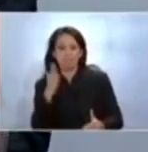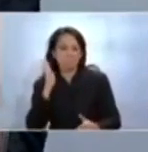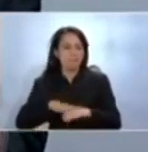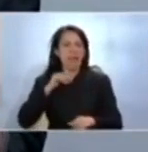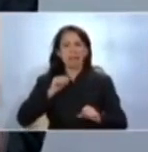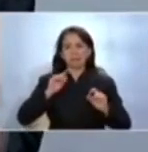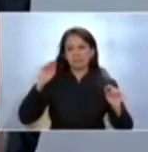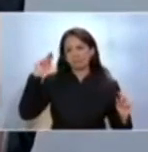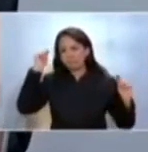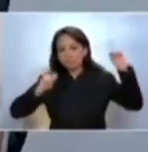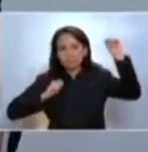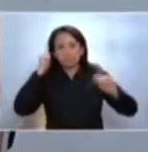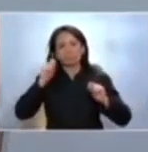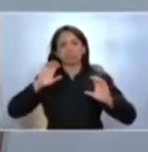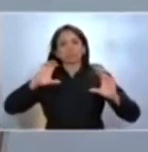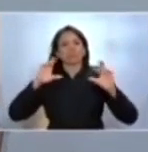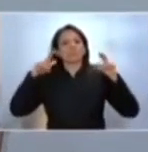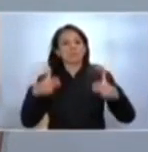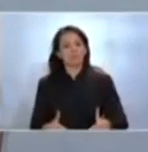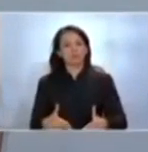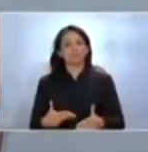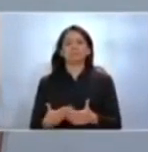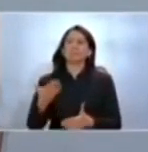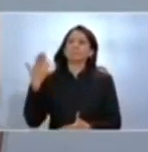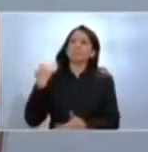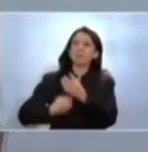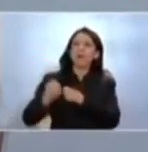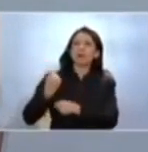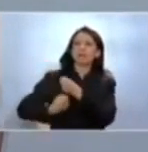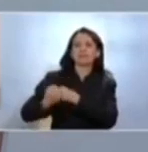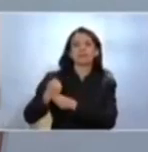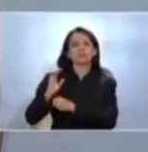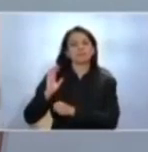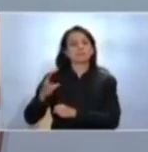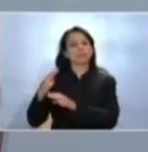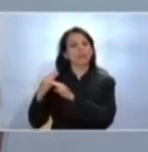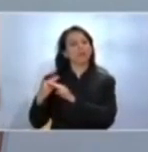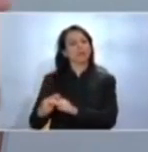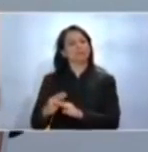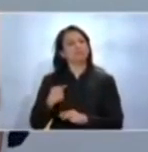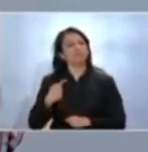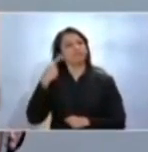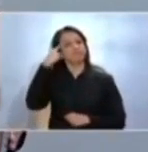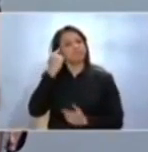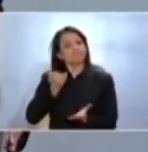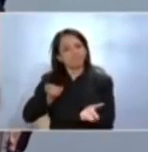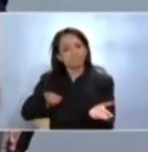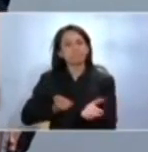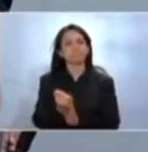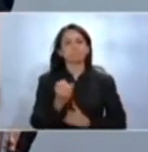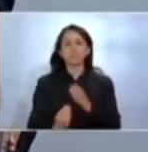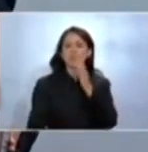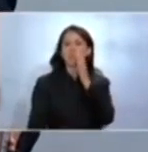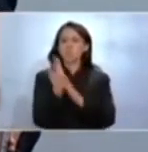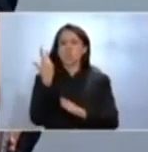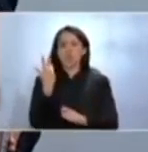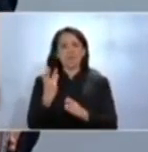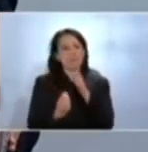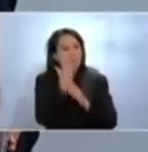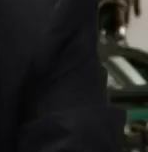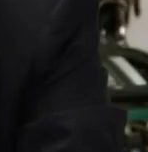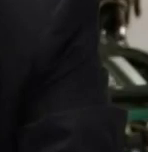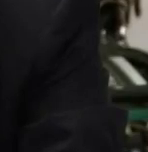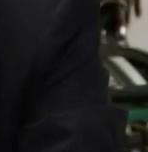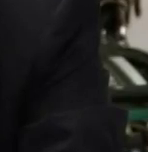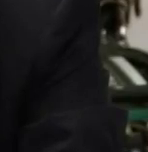el presidente enrique peña nieto- visualiza al df como una extensión de su poder presidencial consideró el ex jefe de gobierno capitalino